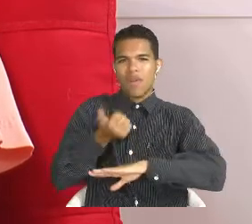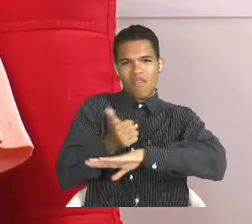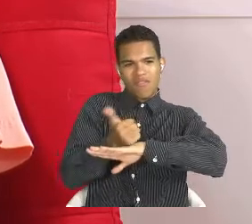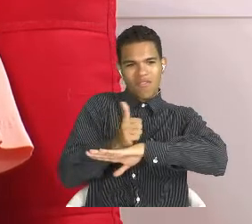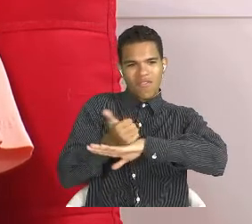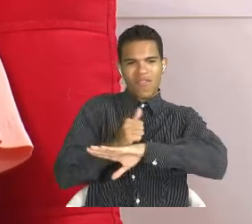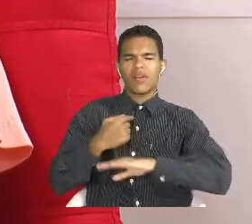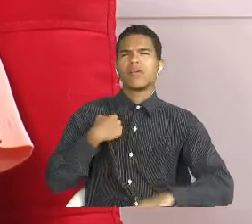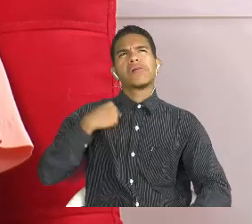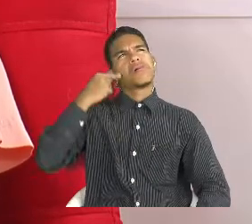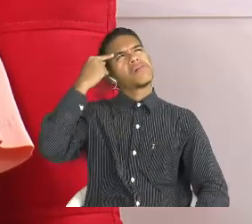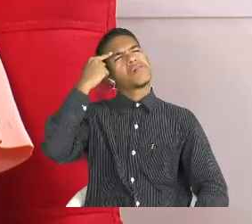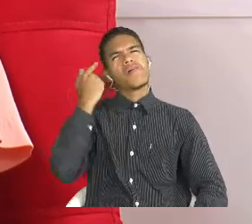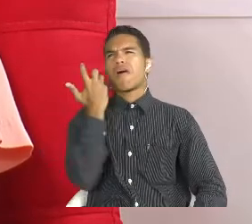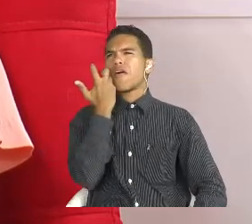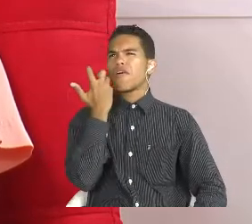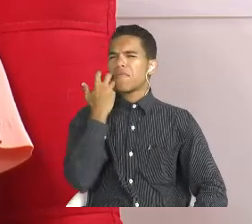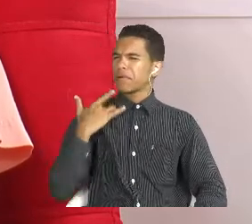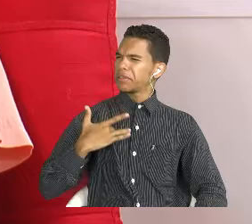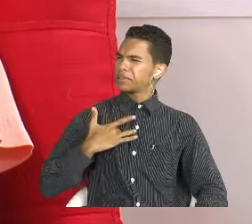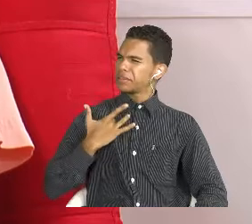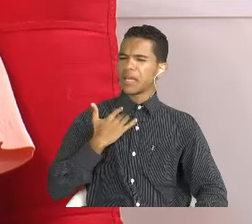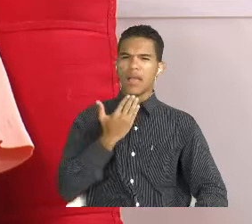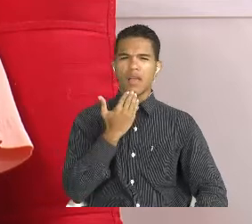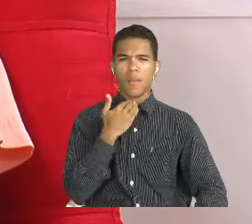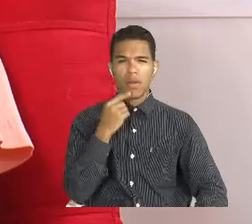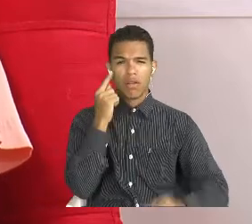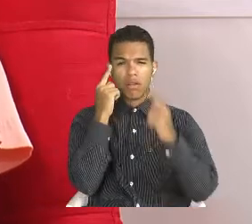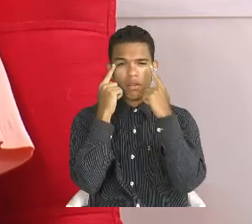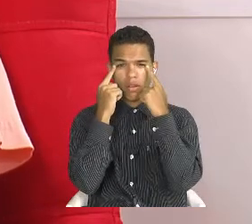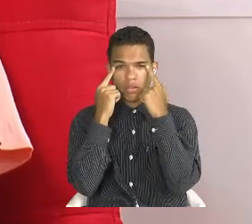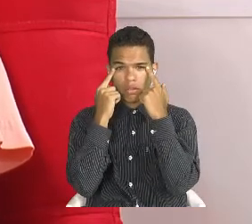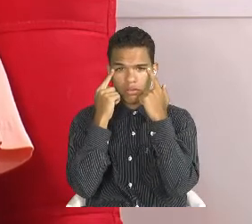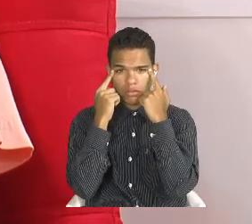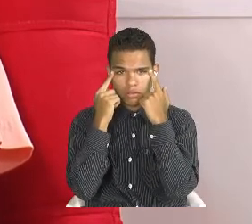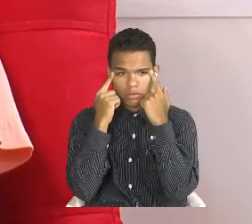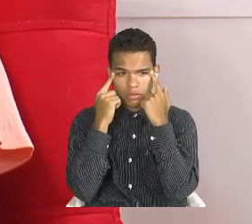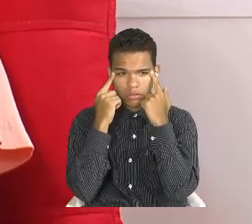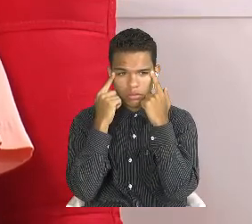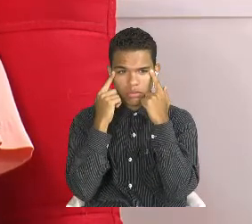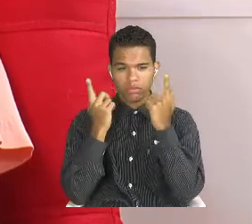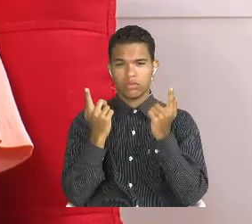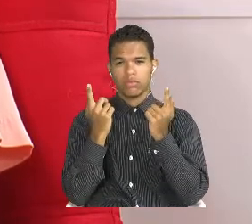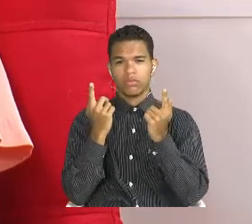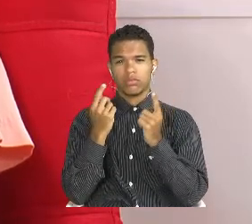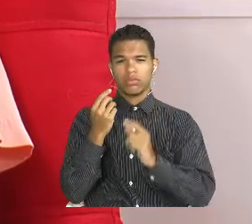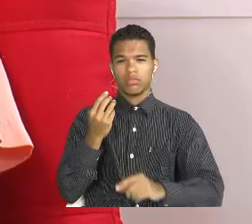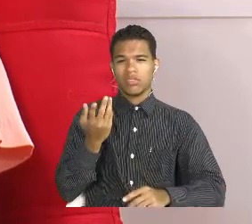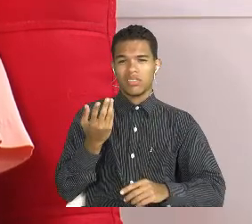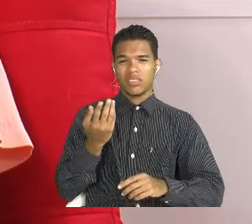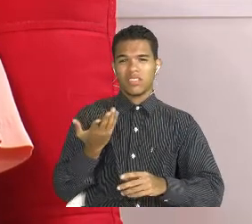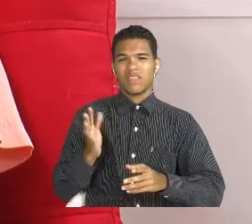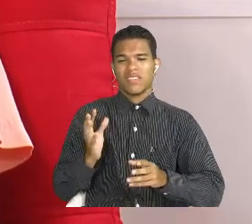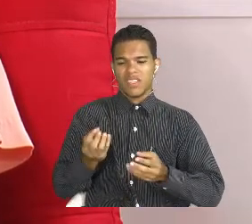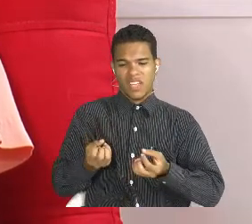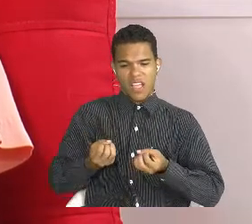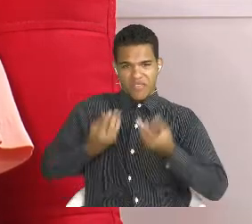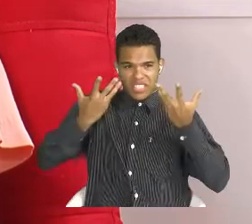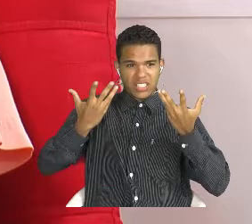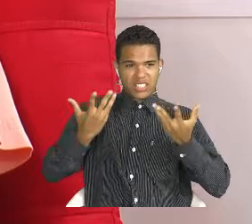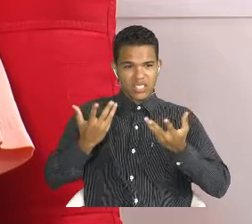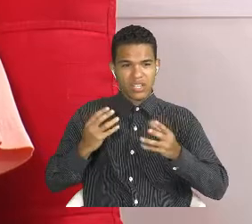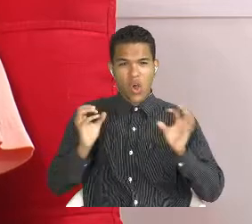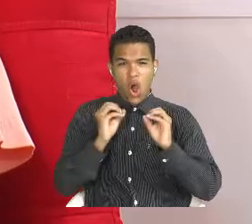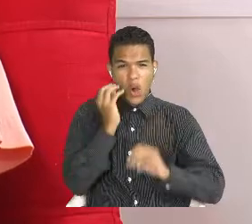tiene la mal llamada mirada china o algún tipo de infección o conjuntivitis, van a las farmacias y se